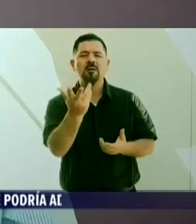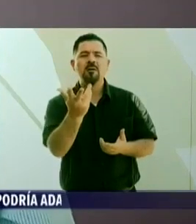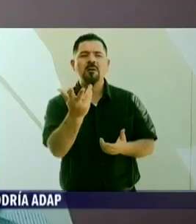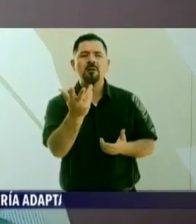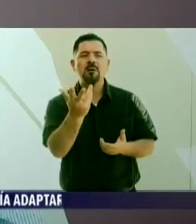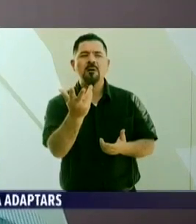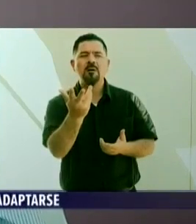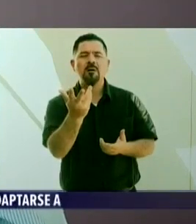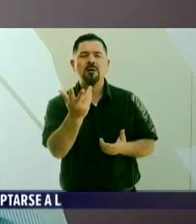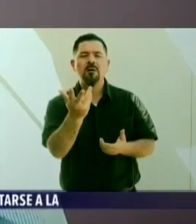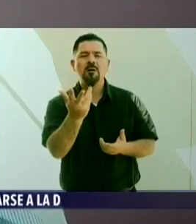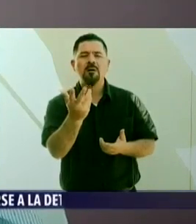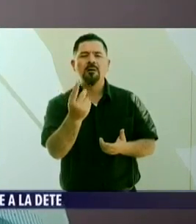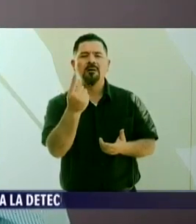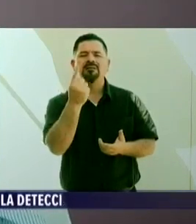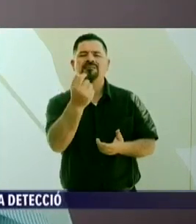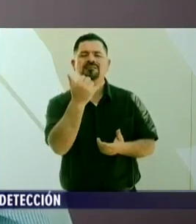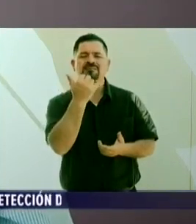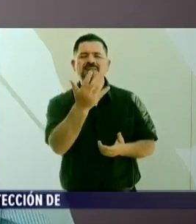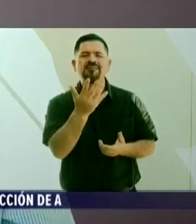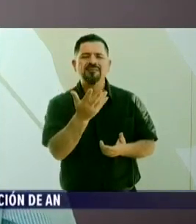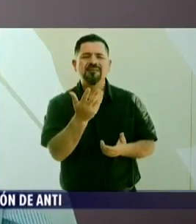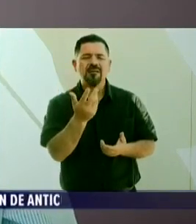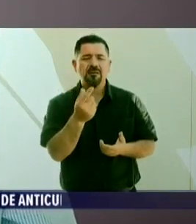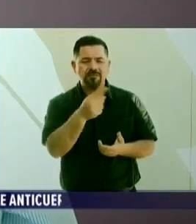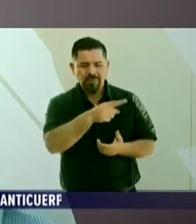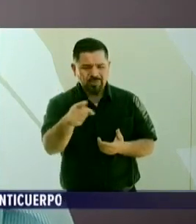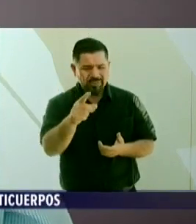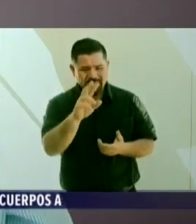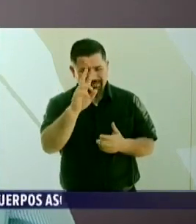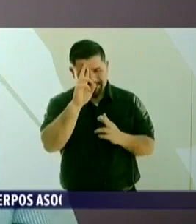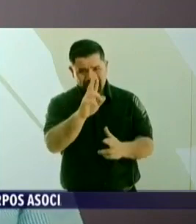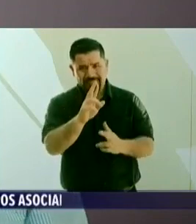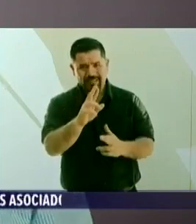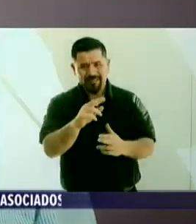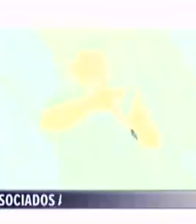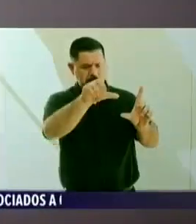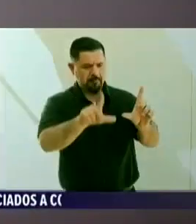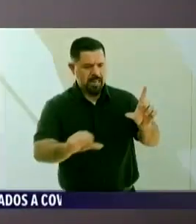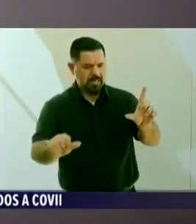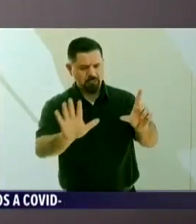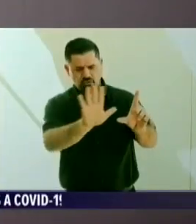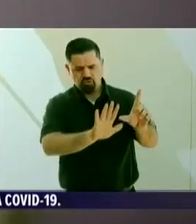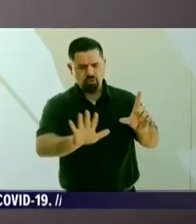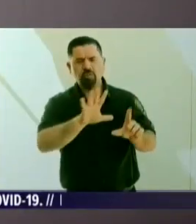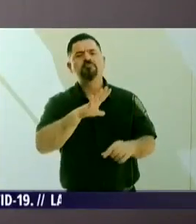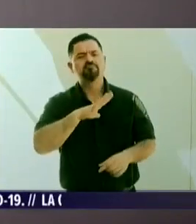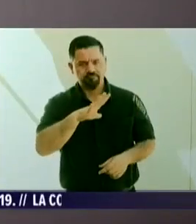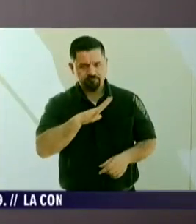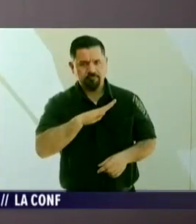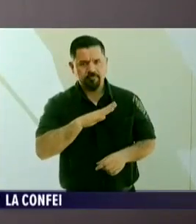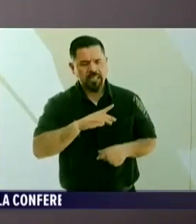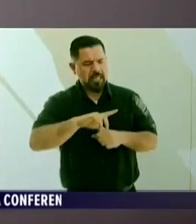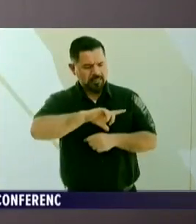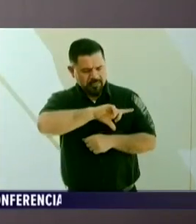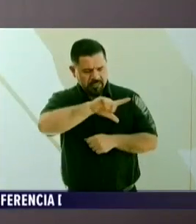que se esperen, ya vienen las elecciones, y luego yo